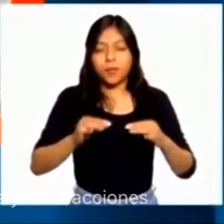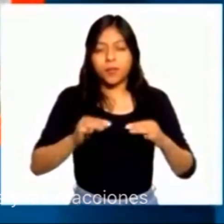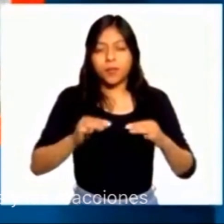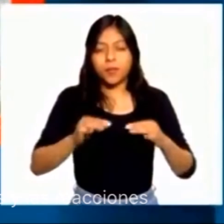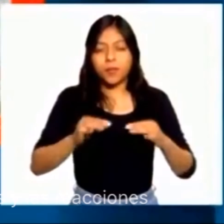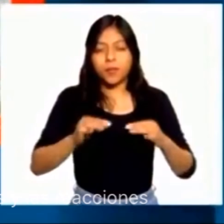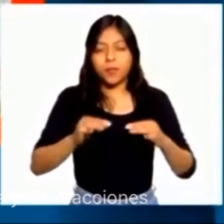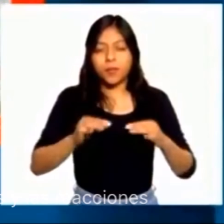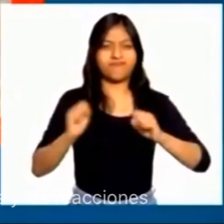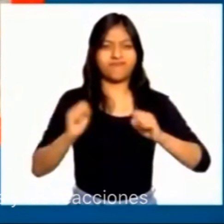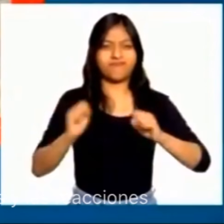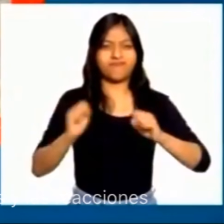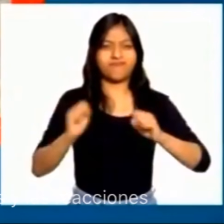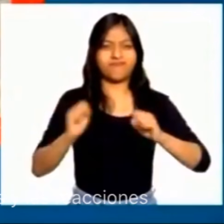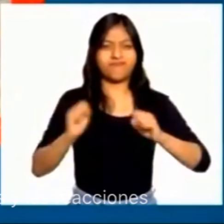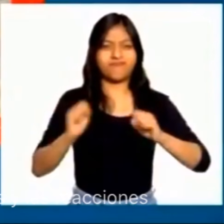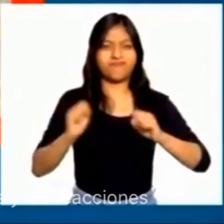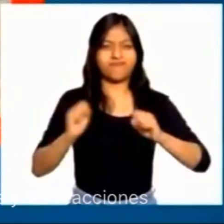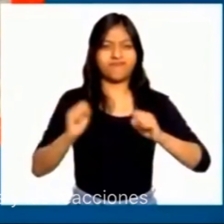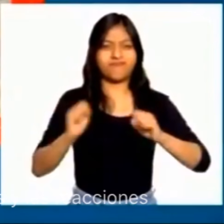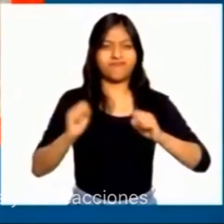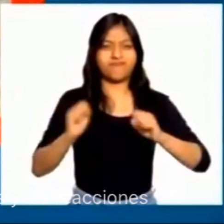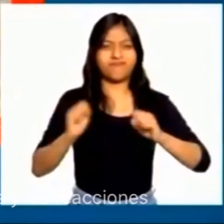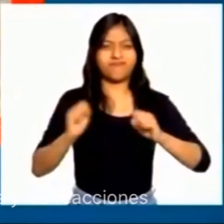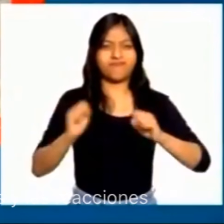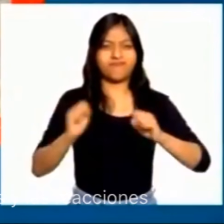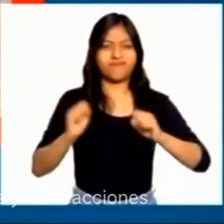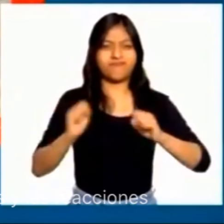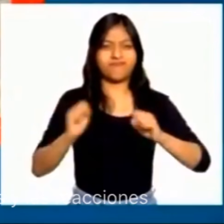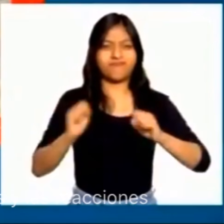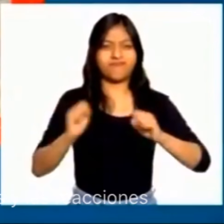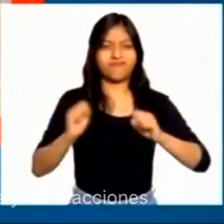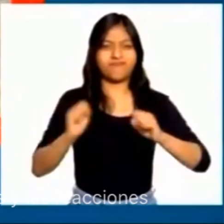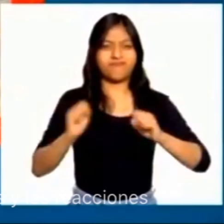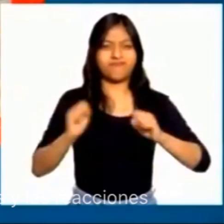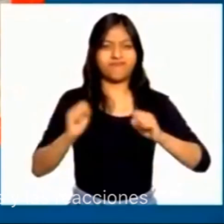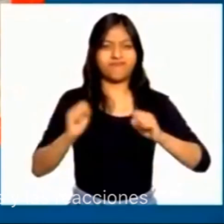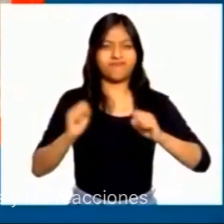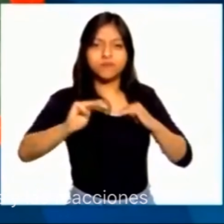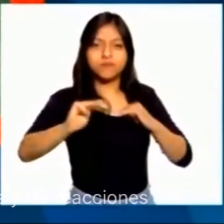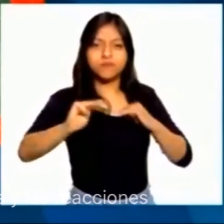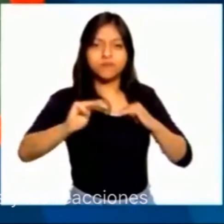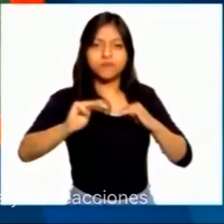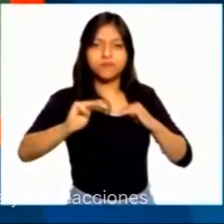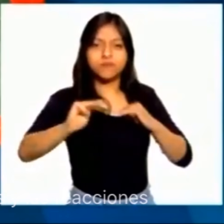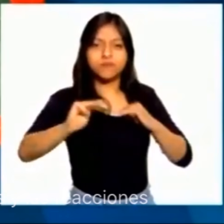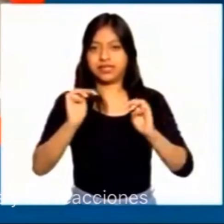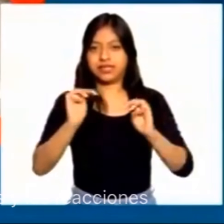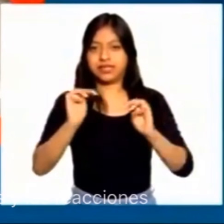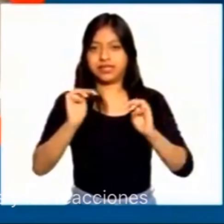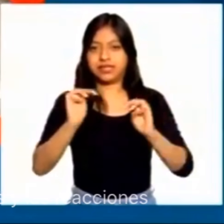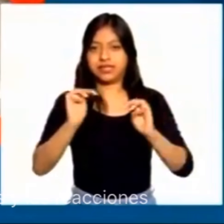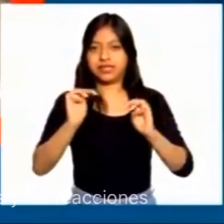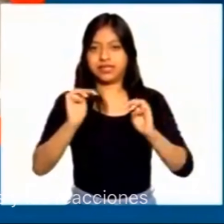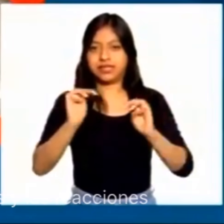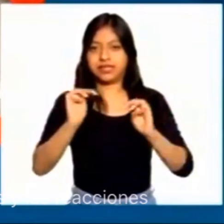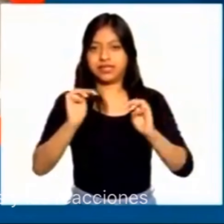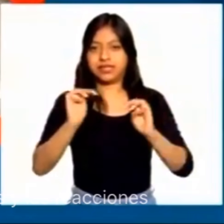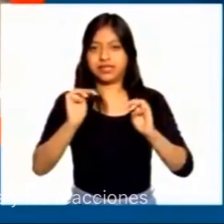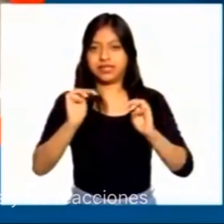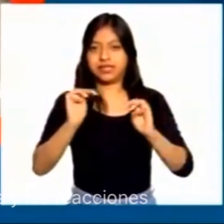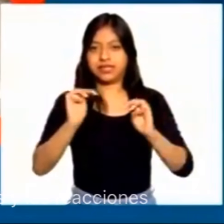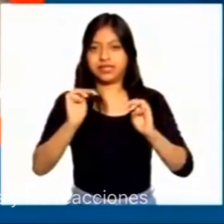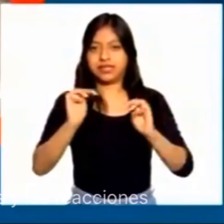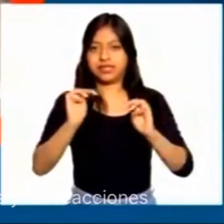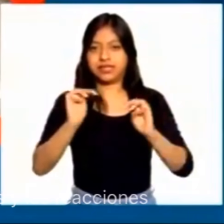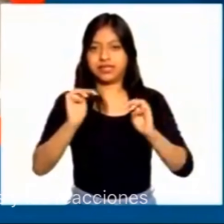Ese corredor es rapidísimo El año pasado corrió 100 metros y este año mejoró su marca La física estudia las propiedades